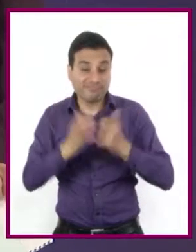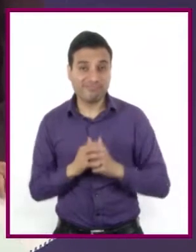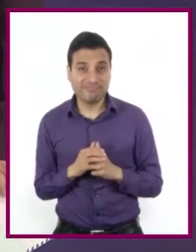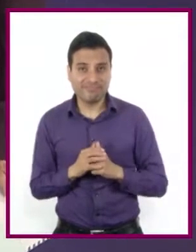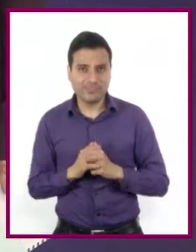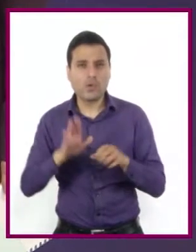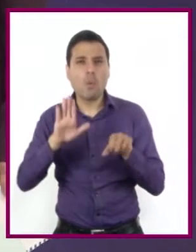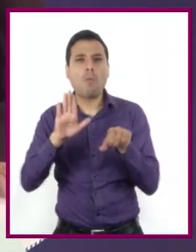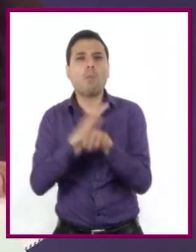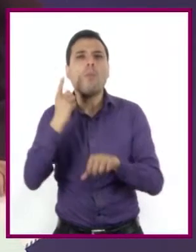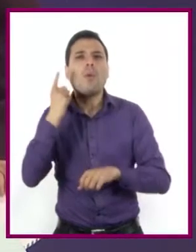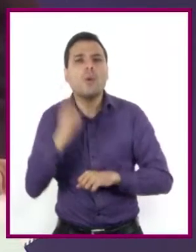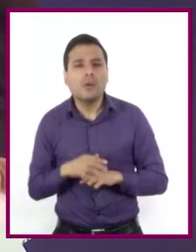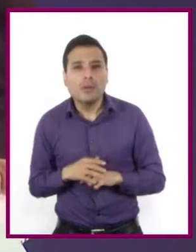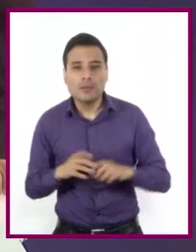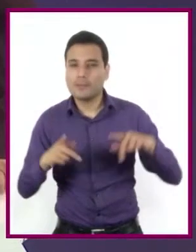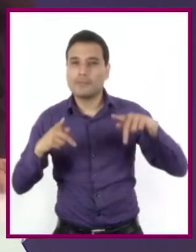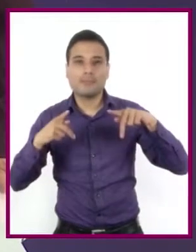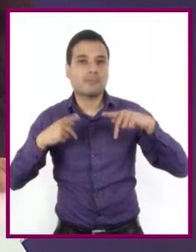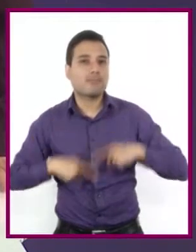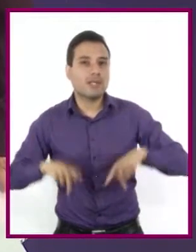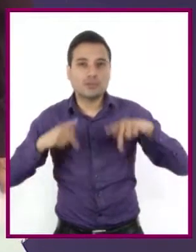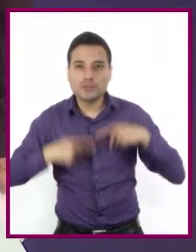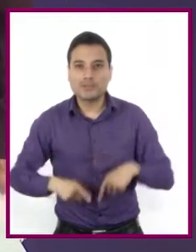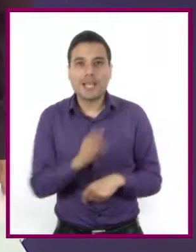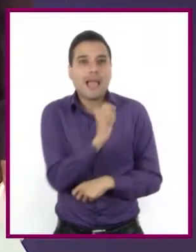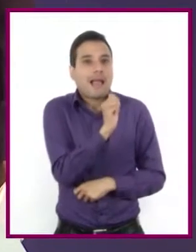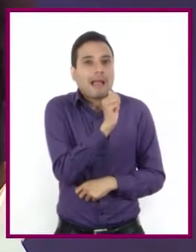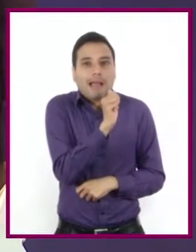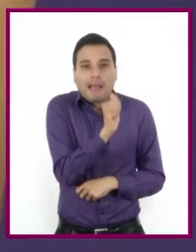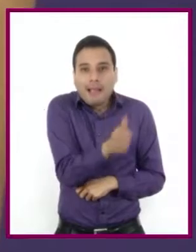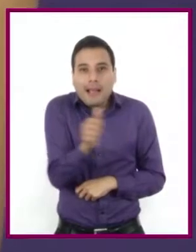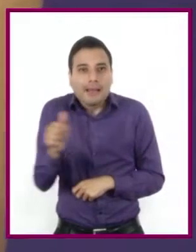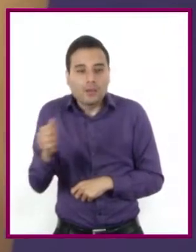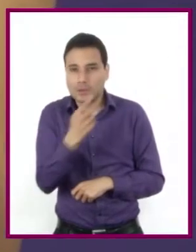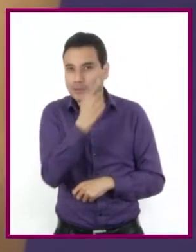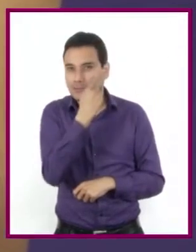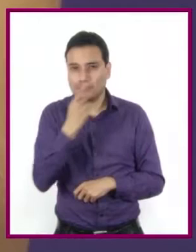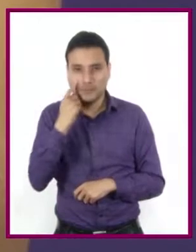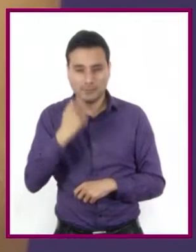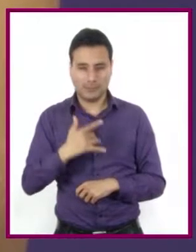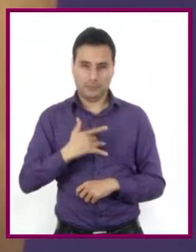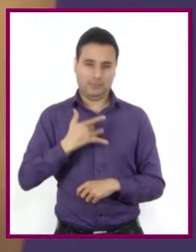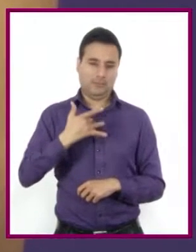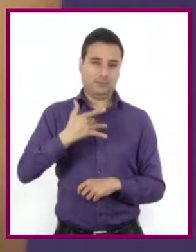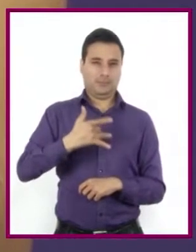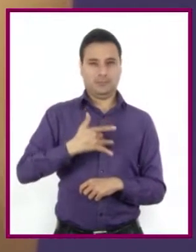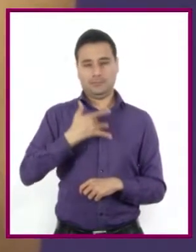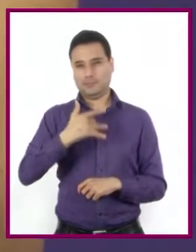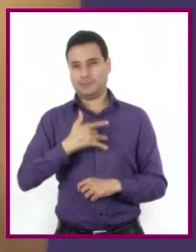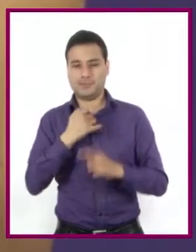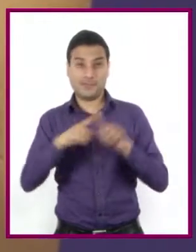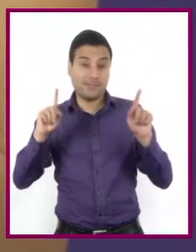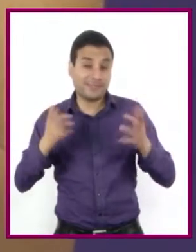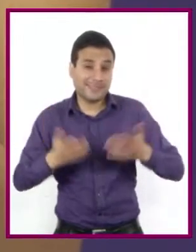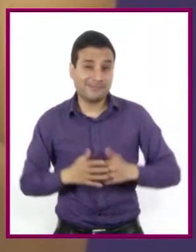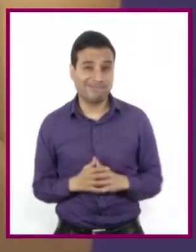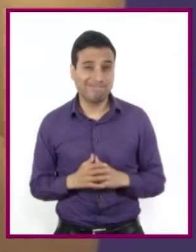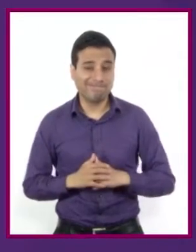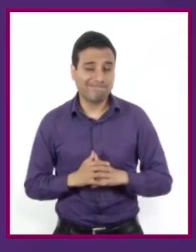ya que desde su perspectiva le quieren encontrar un sentido de acuerdo a lo que conocen.